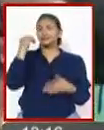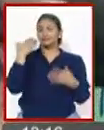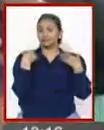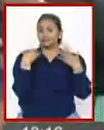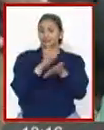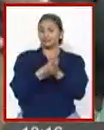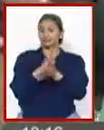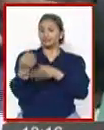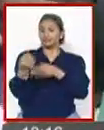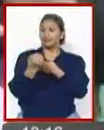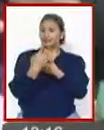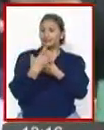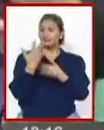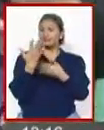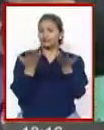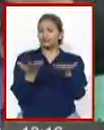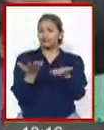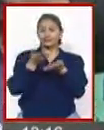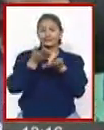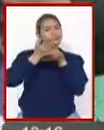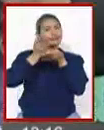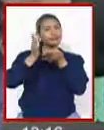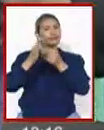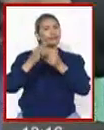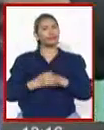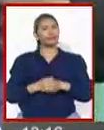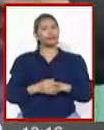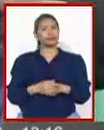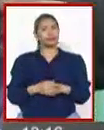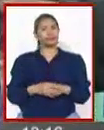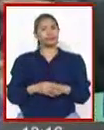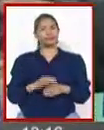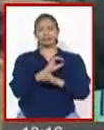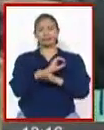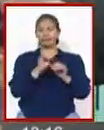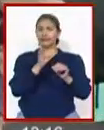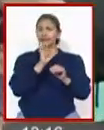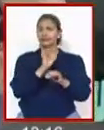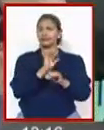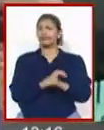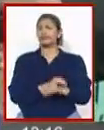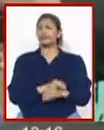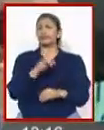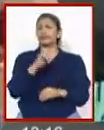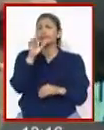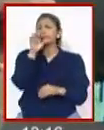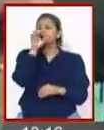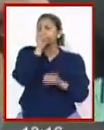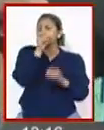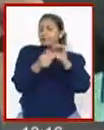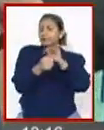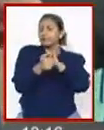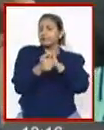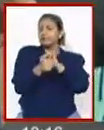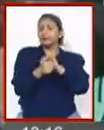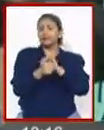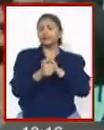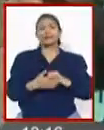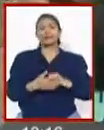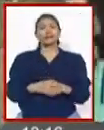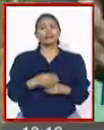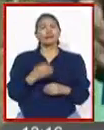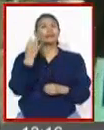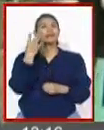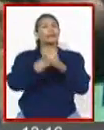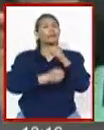le dicen a uno, mire, tiene usted desalojo, señora, y sálgase. No vienen, sino que a lo escondido. ¿Cuántos años que